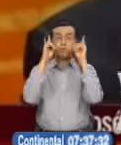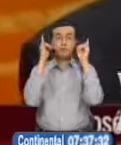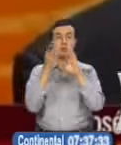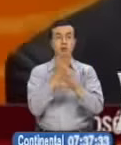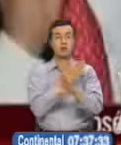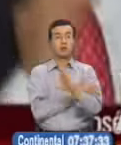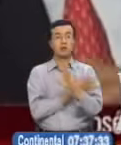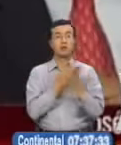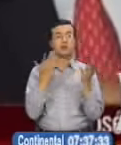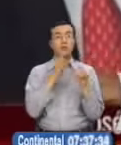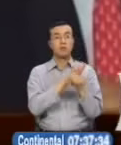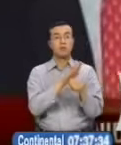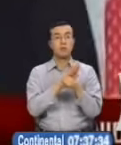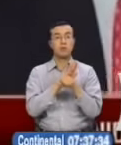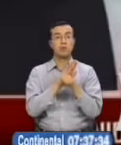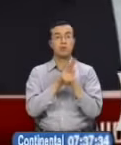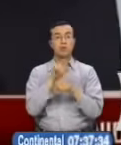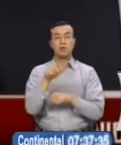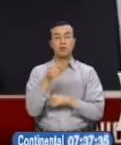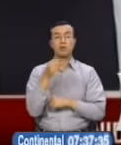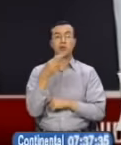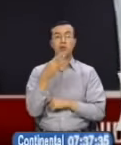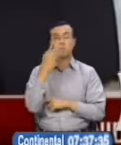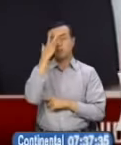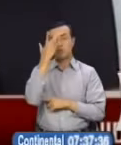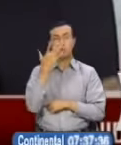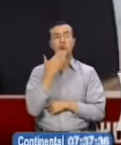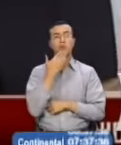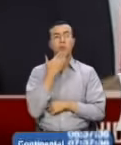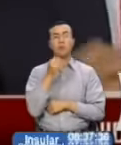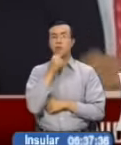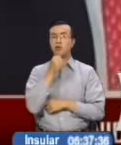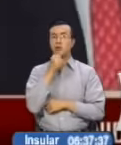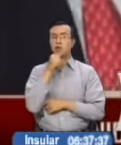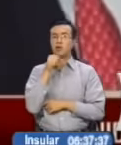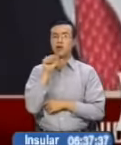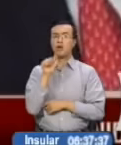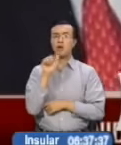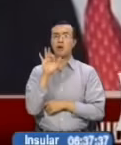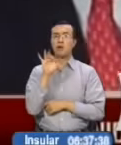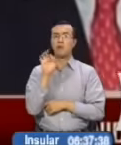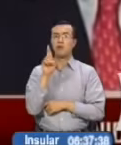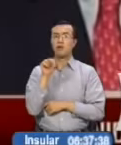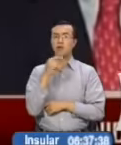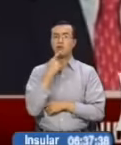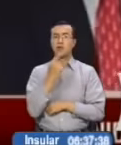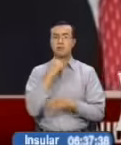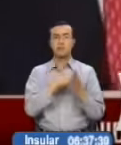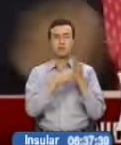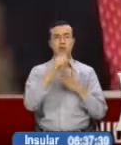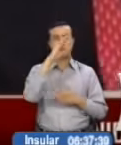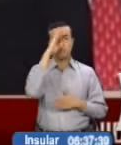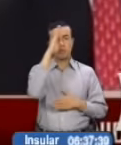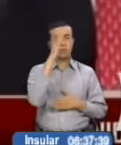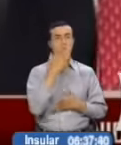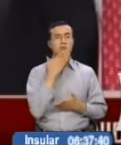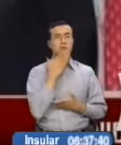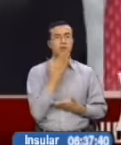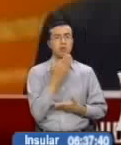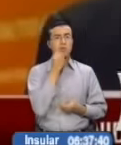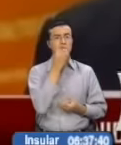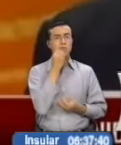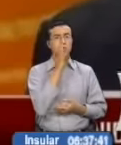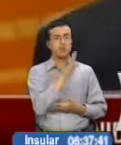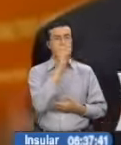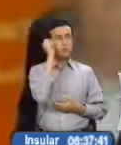la Supercom hizo un llamado de atención al canal Ecovisa por cuanto su periodista Alfredo Pinorgote no habría permitido que el ministro del Interior, José Serrano, dé a conocer